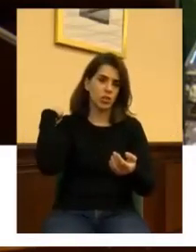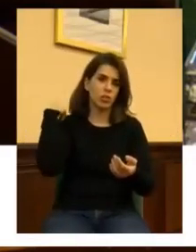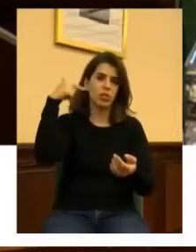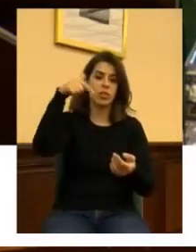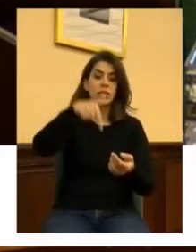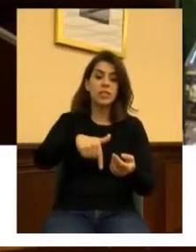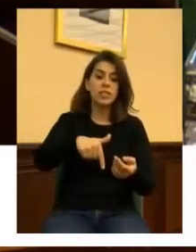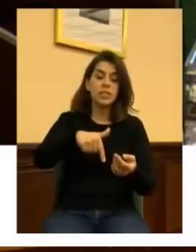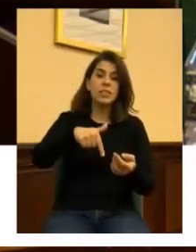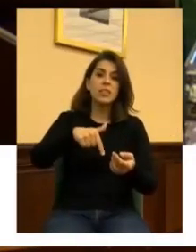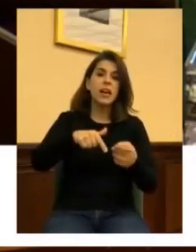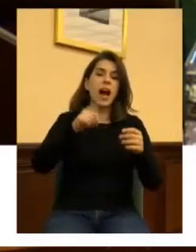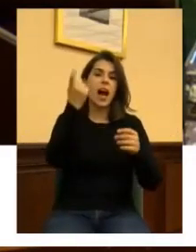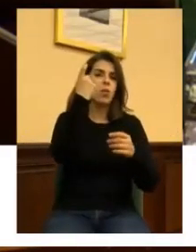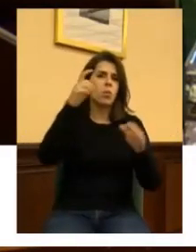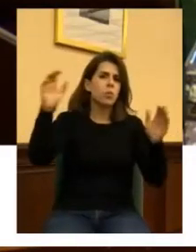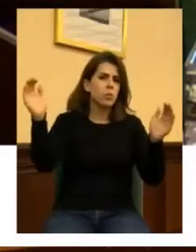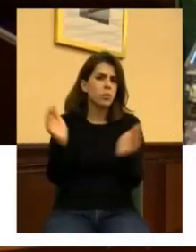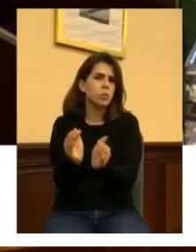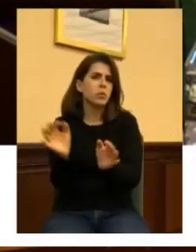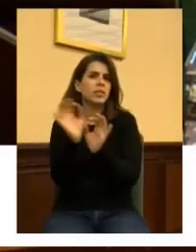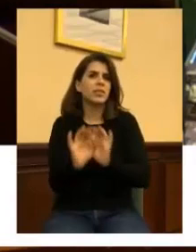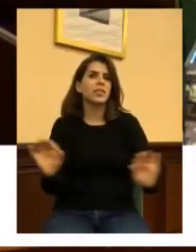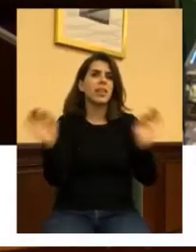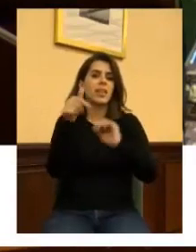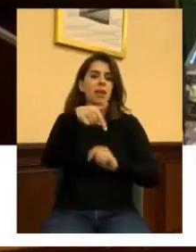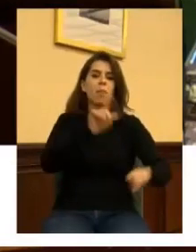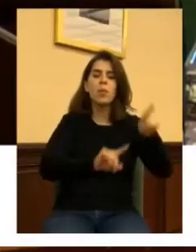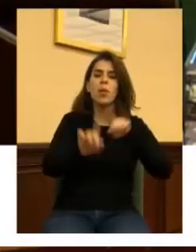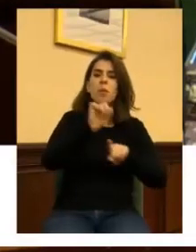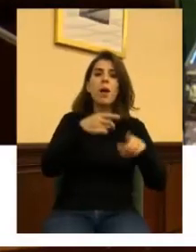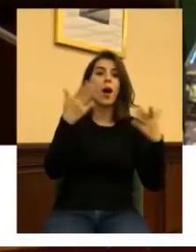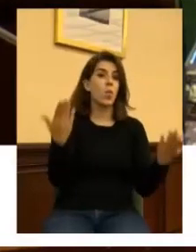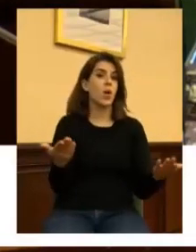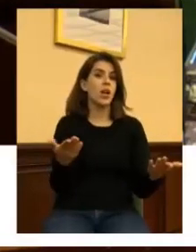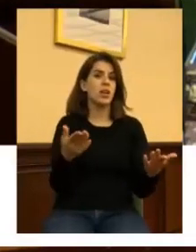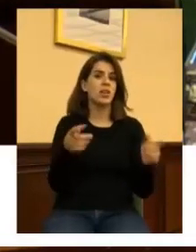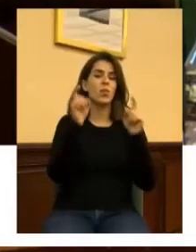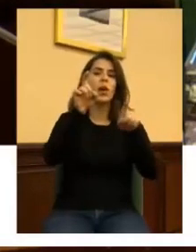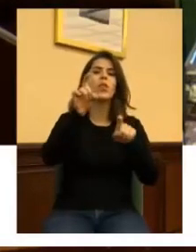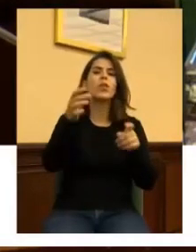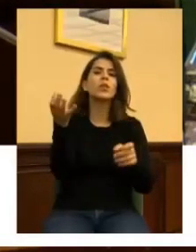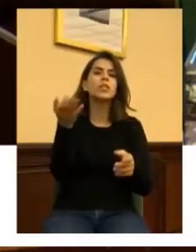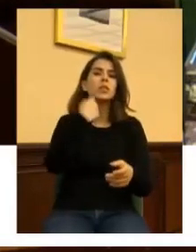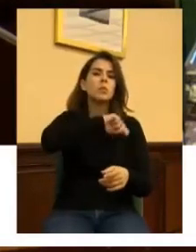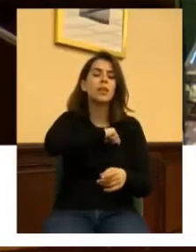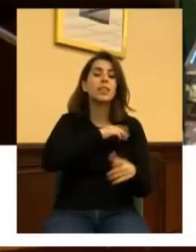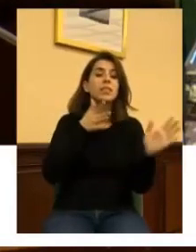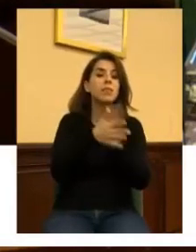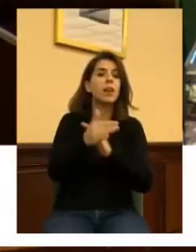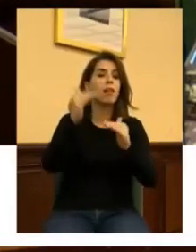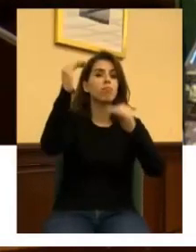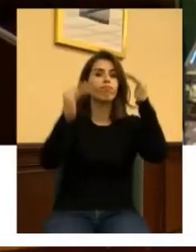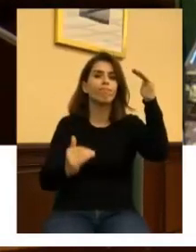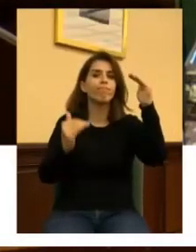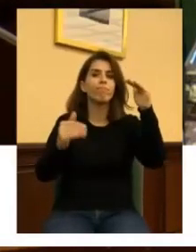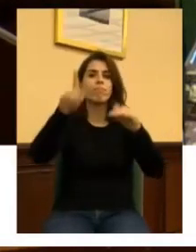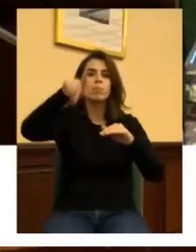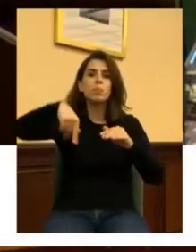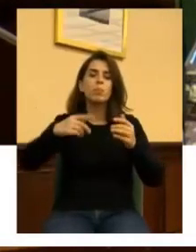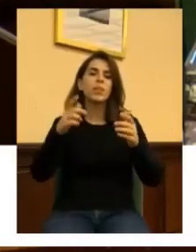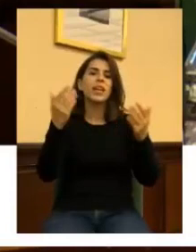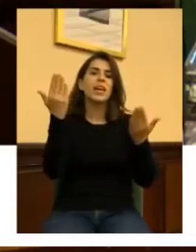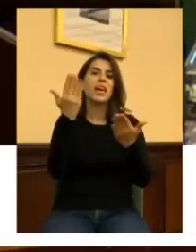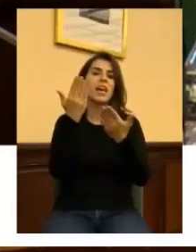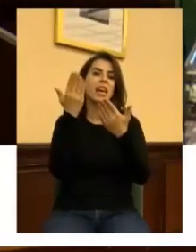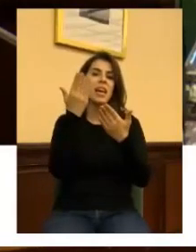lo contrario, pues vemos cuál es el verdadero problema de la educación en España: la desigualdad y la segregación escolar por